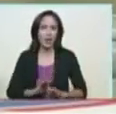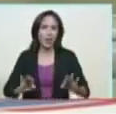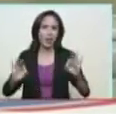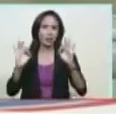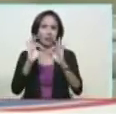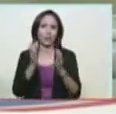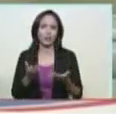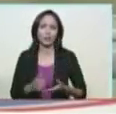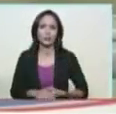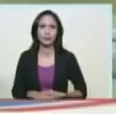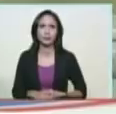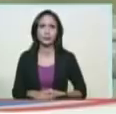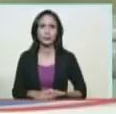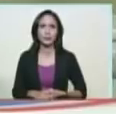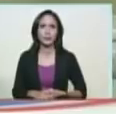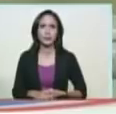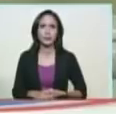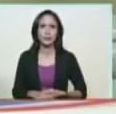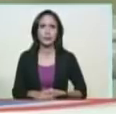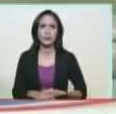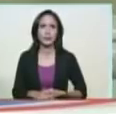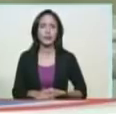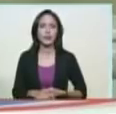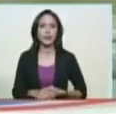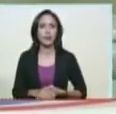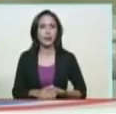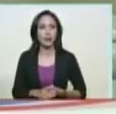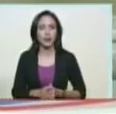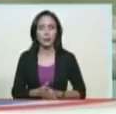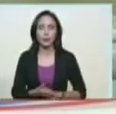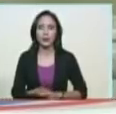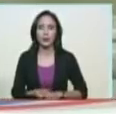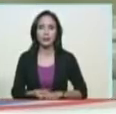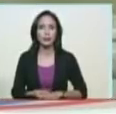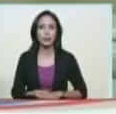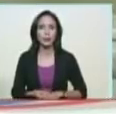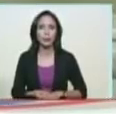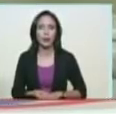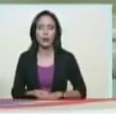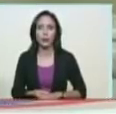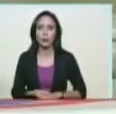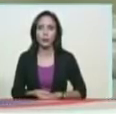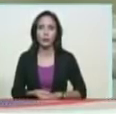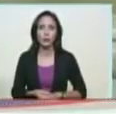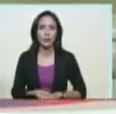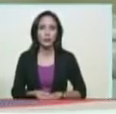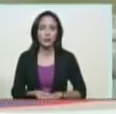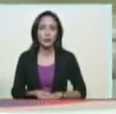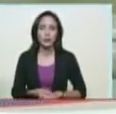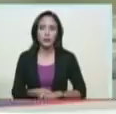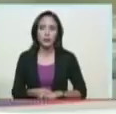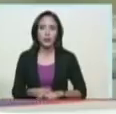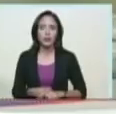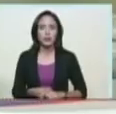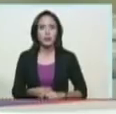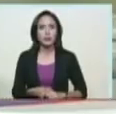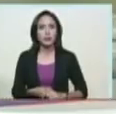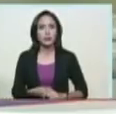una burguesía en lo fundamental vinculada al negocio de la importación